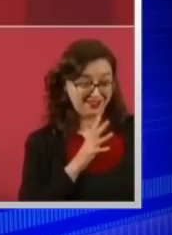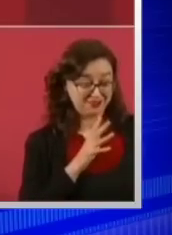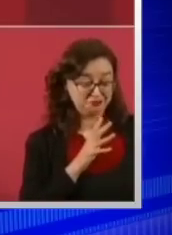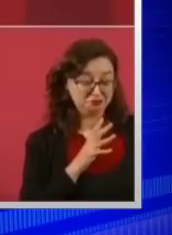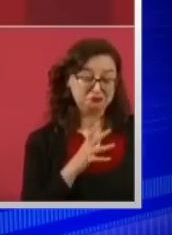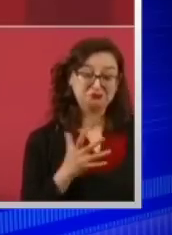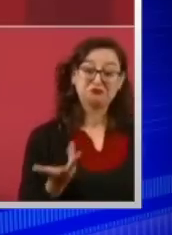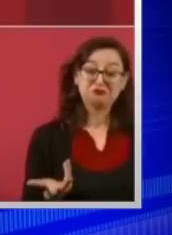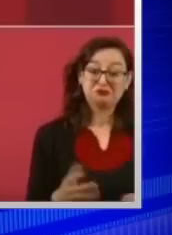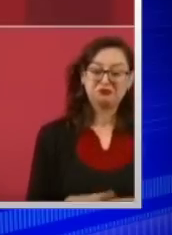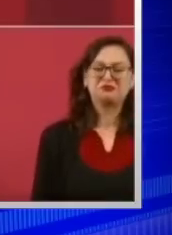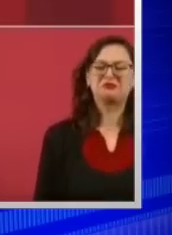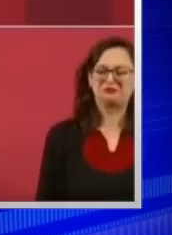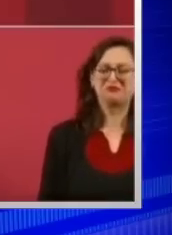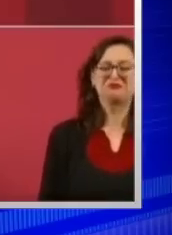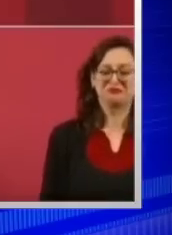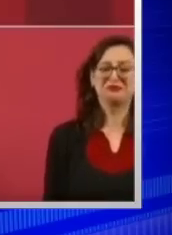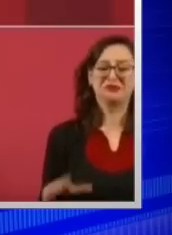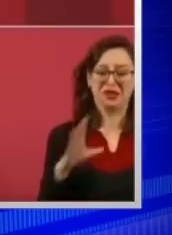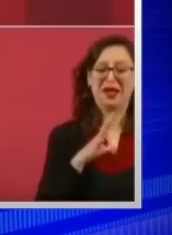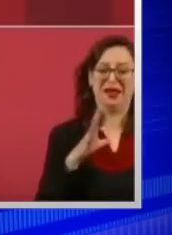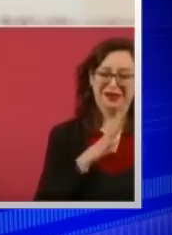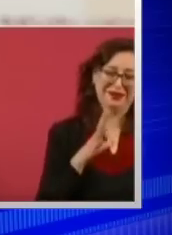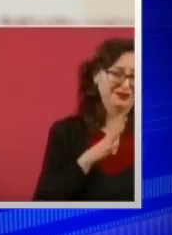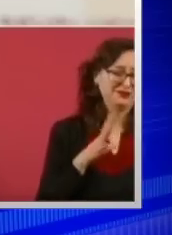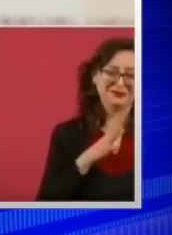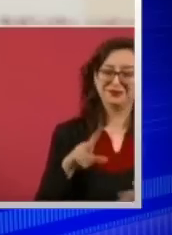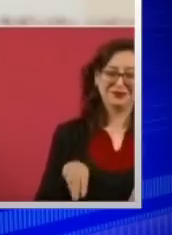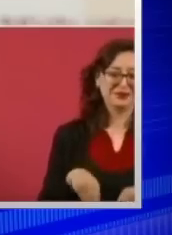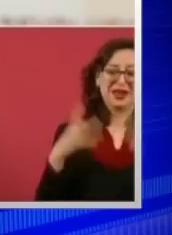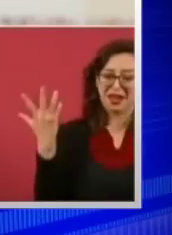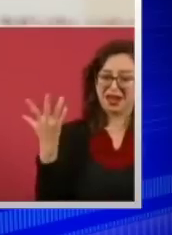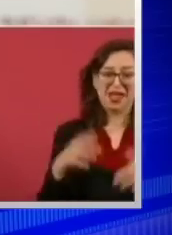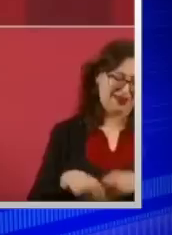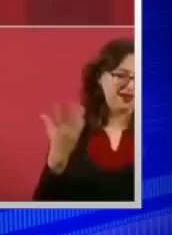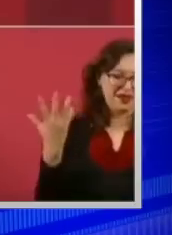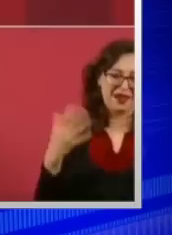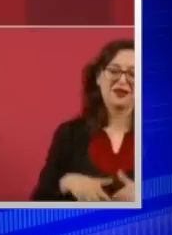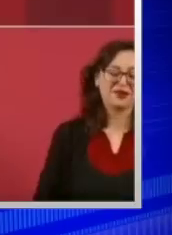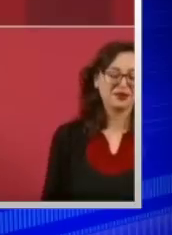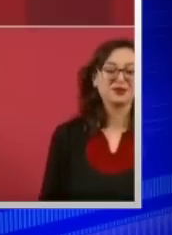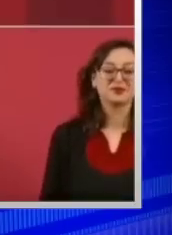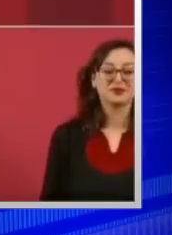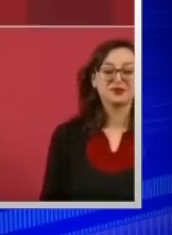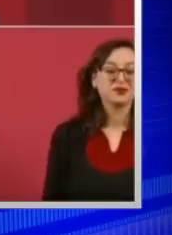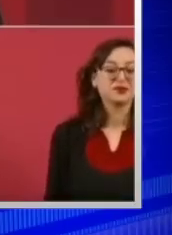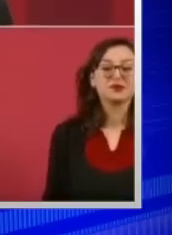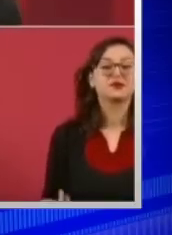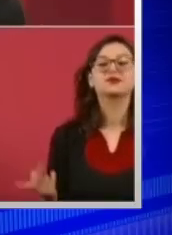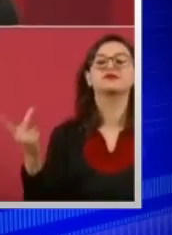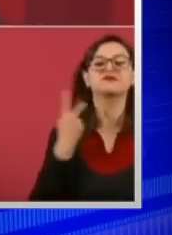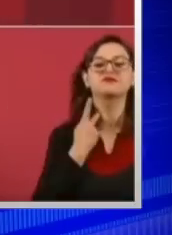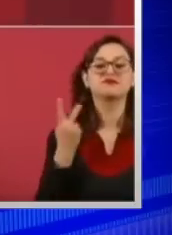claro que sí sí sí sí en política